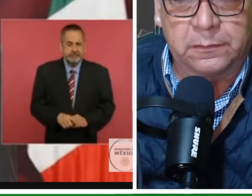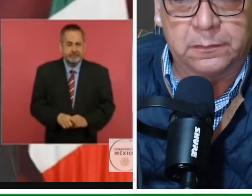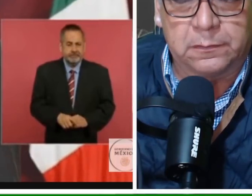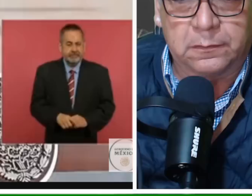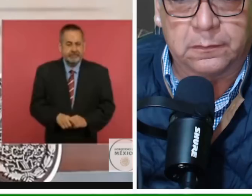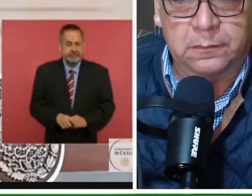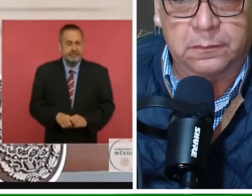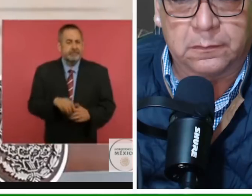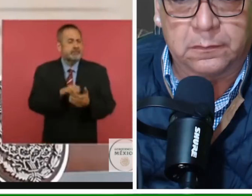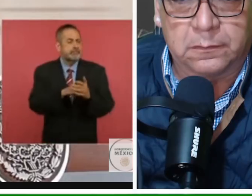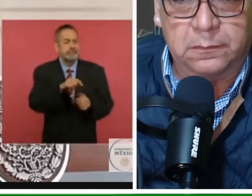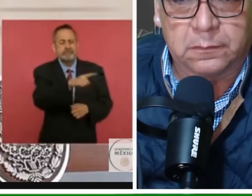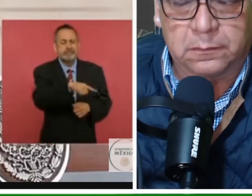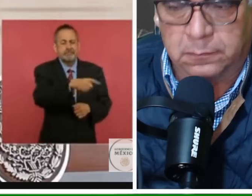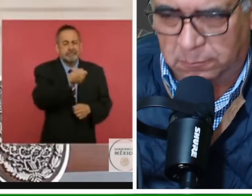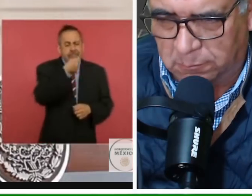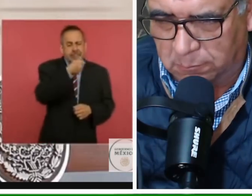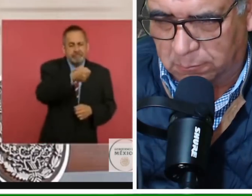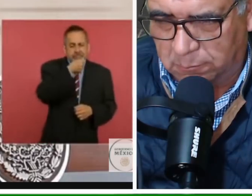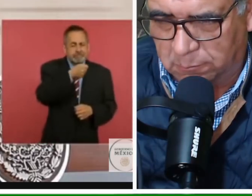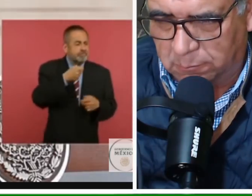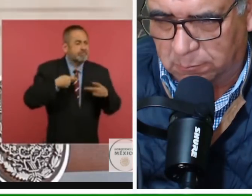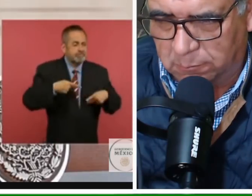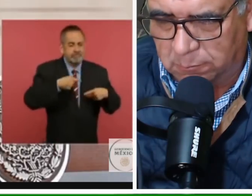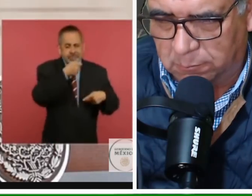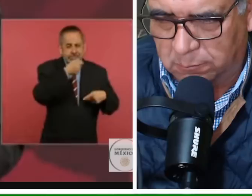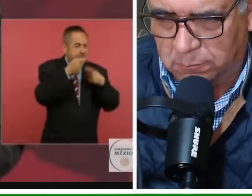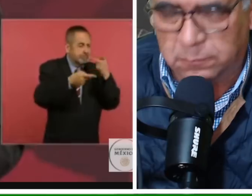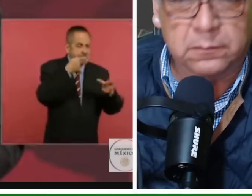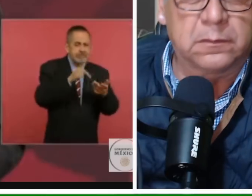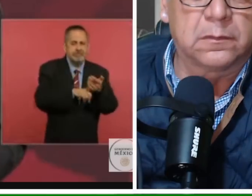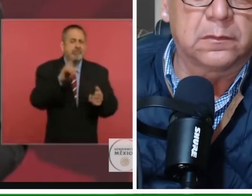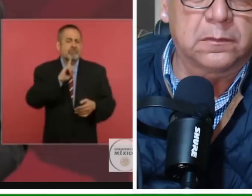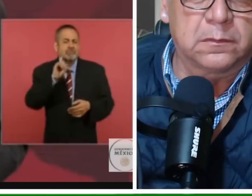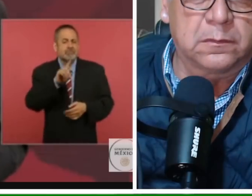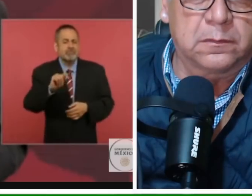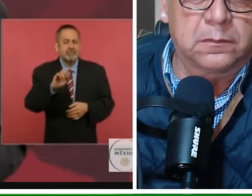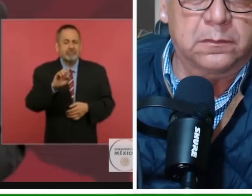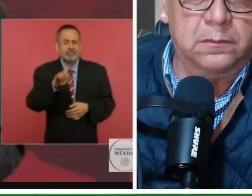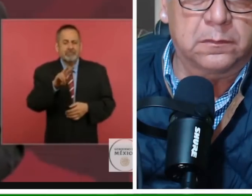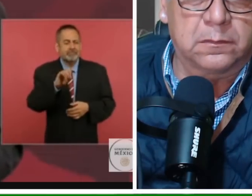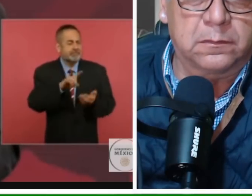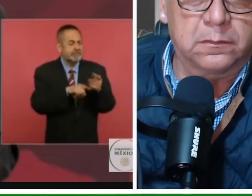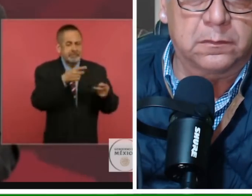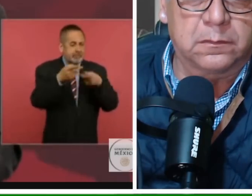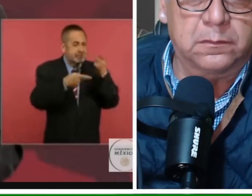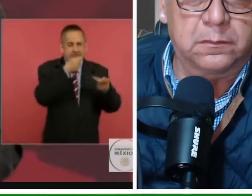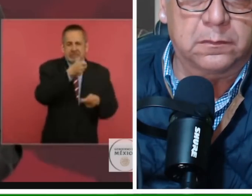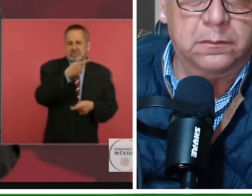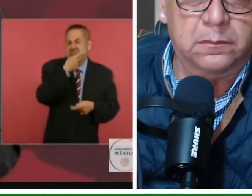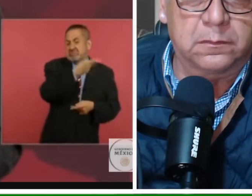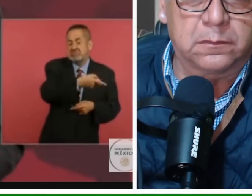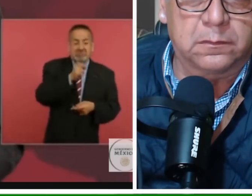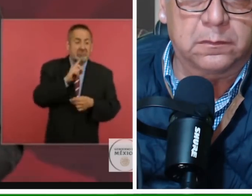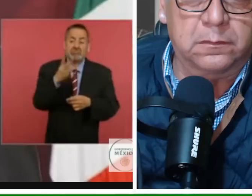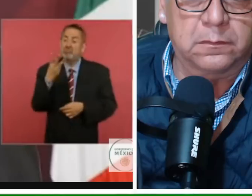de los medios, a la reportera de Televisa, que dio la noticia de los 300 muertos,